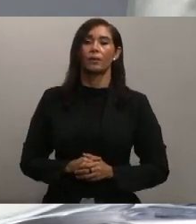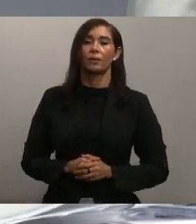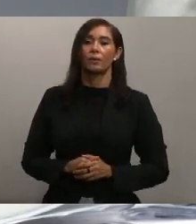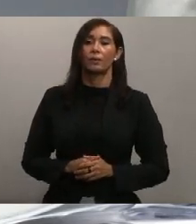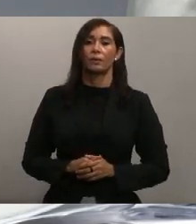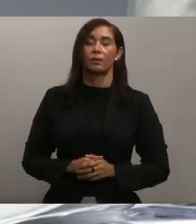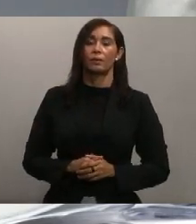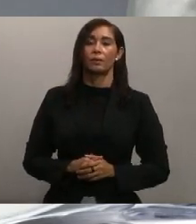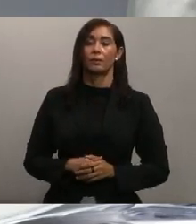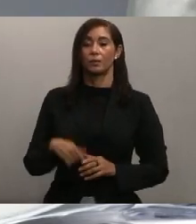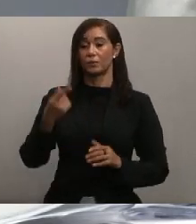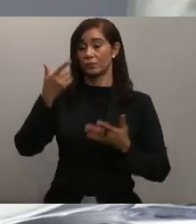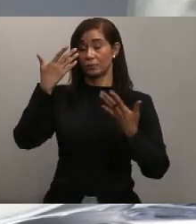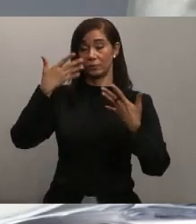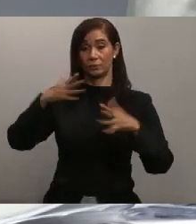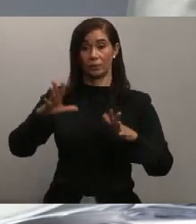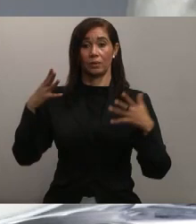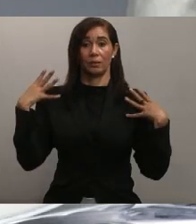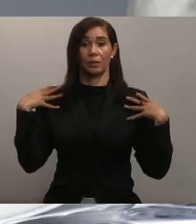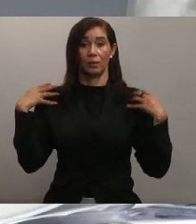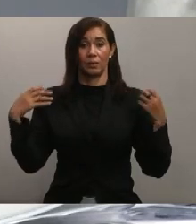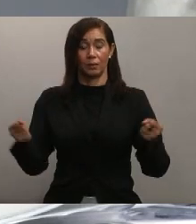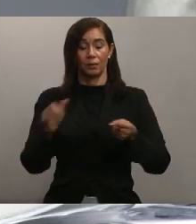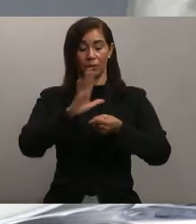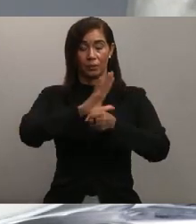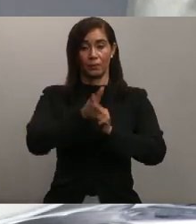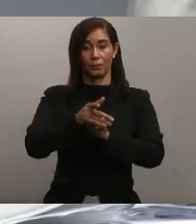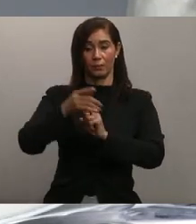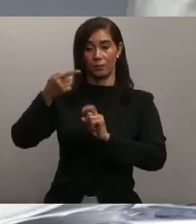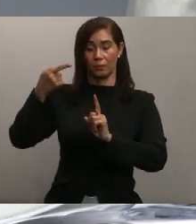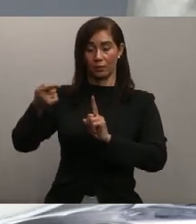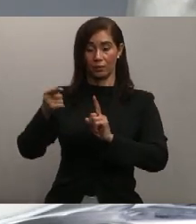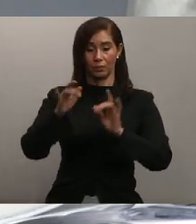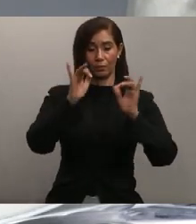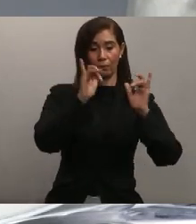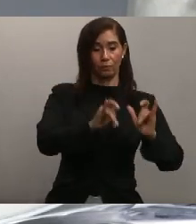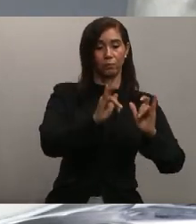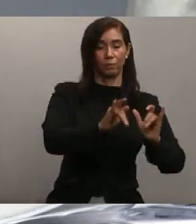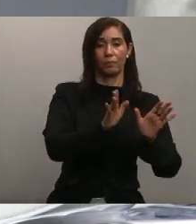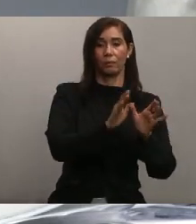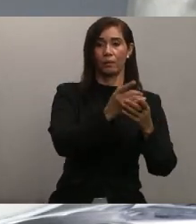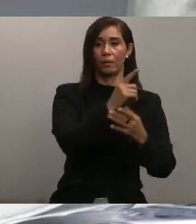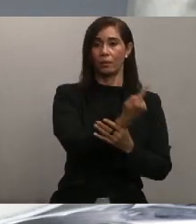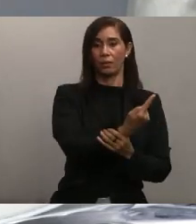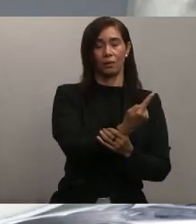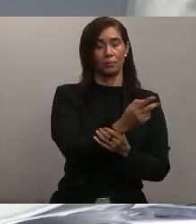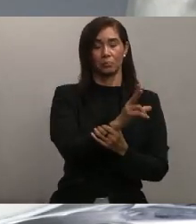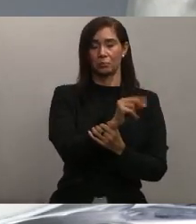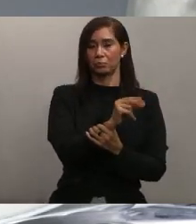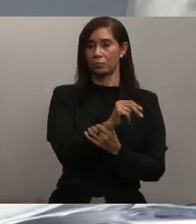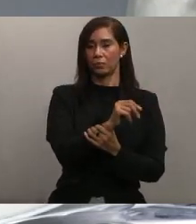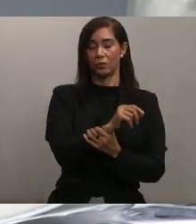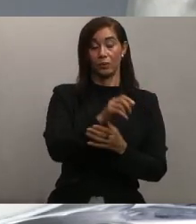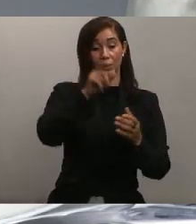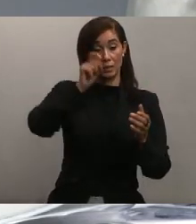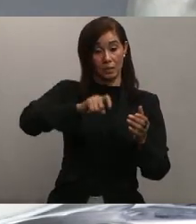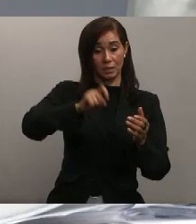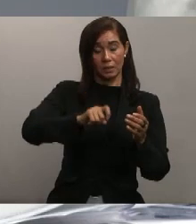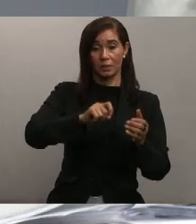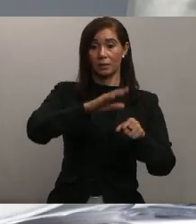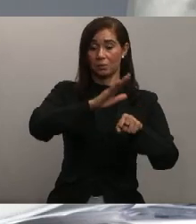no hacemos nada con los pacientes en lugares de aislamiento, sea este domiciliario